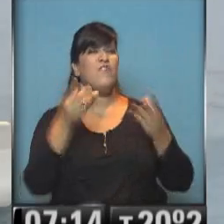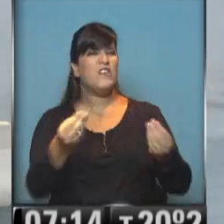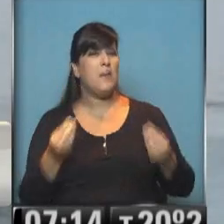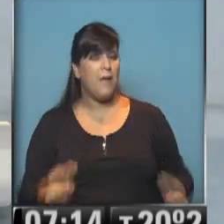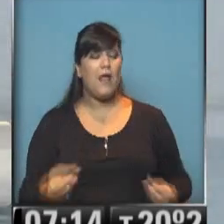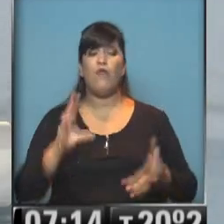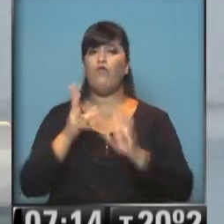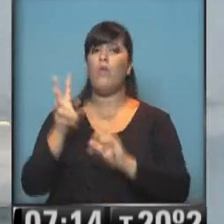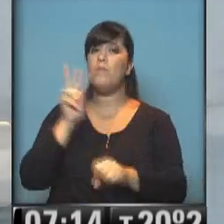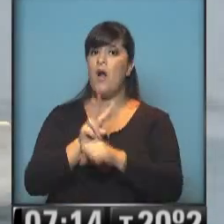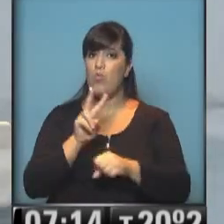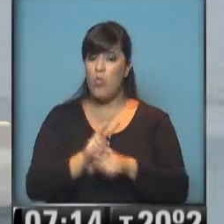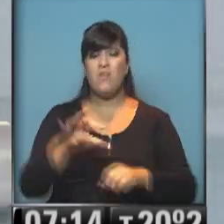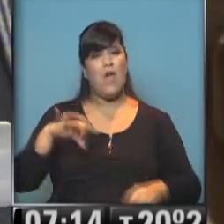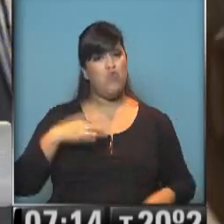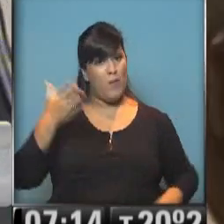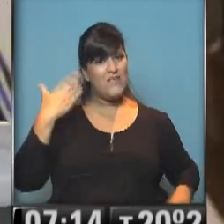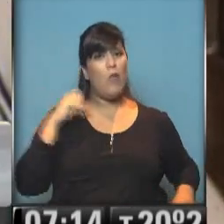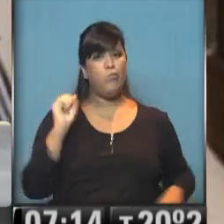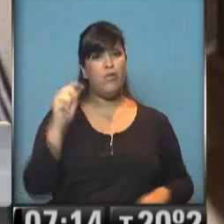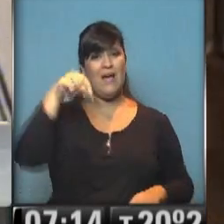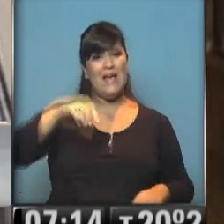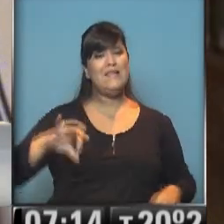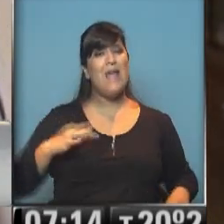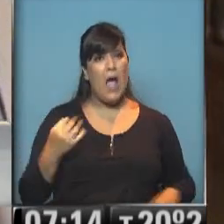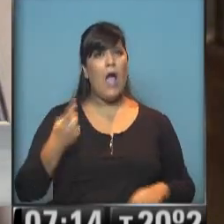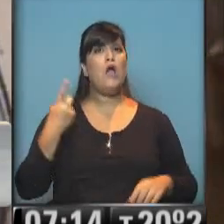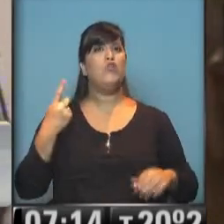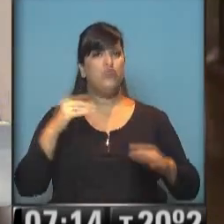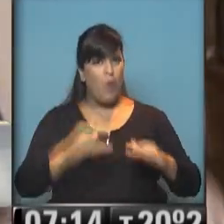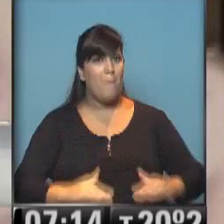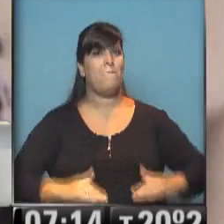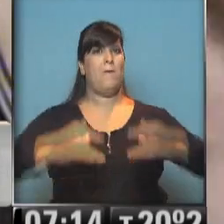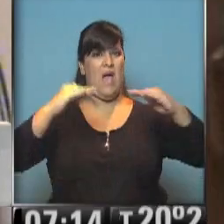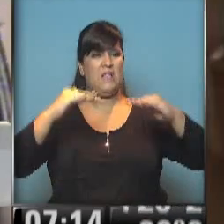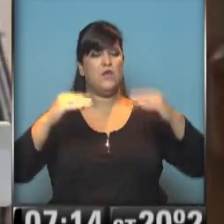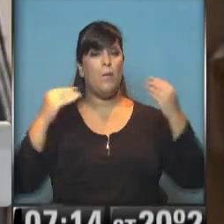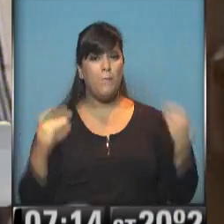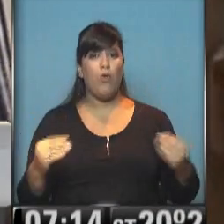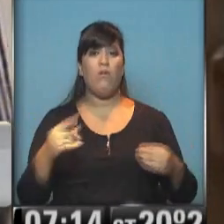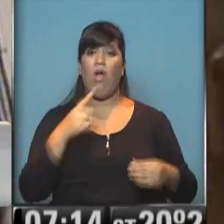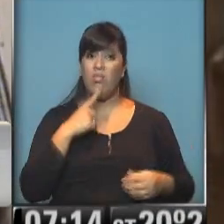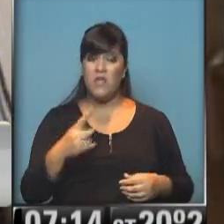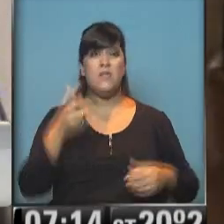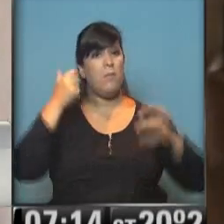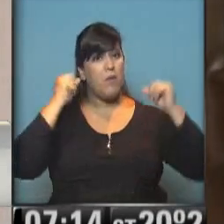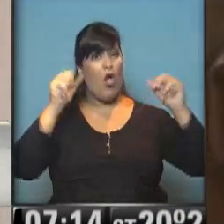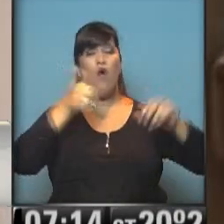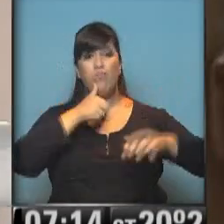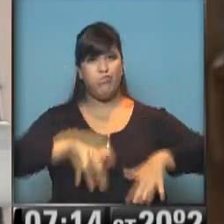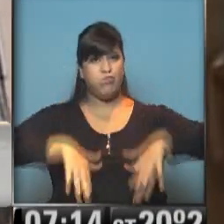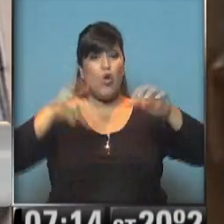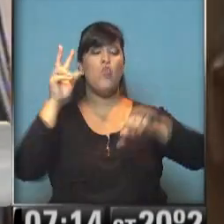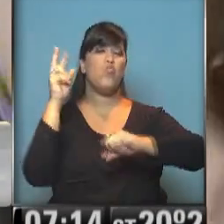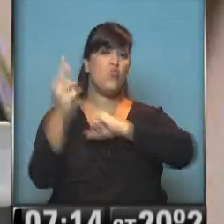modo preventivo, ya lo hicimos el año pasado, este año tuvimos que hacerlo más alto porque supuestamente va a ser peor la inundación, nos protege